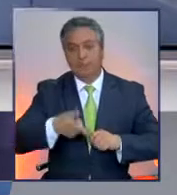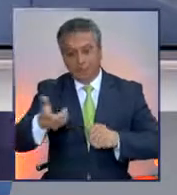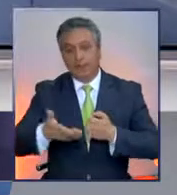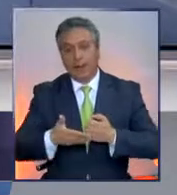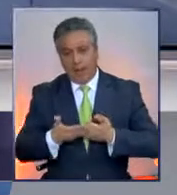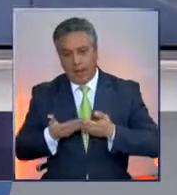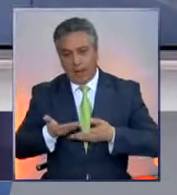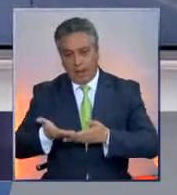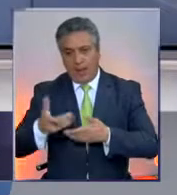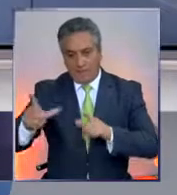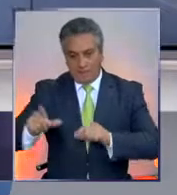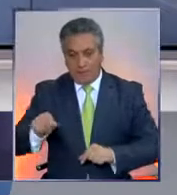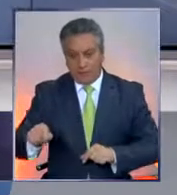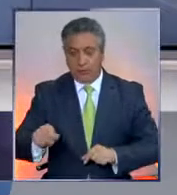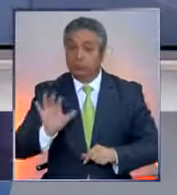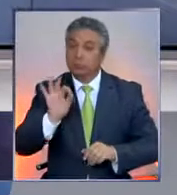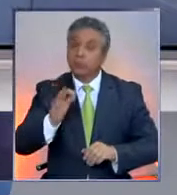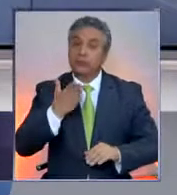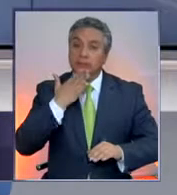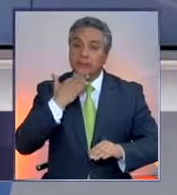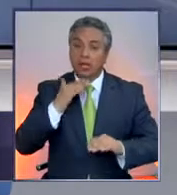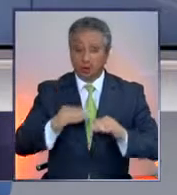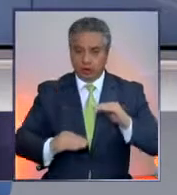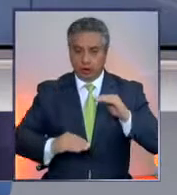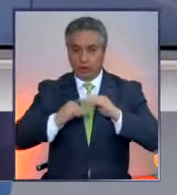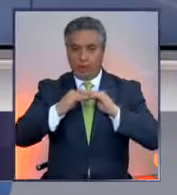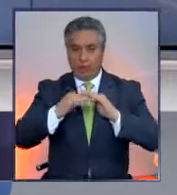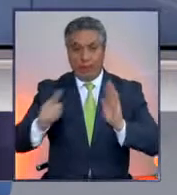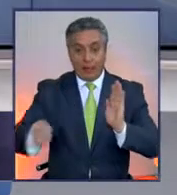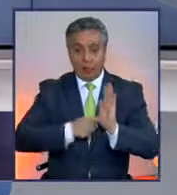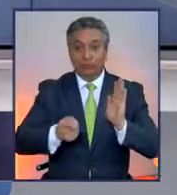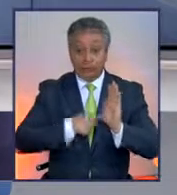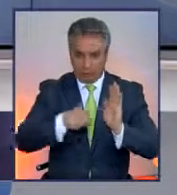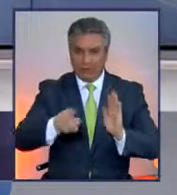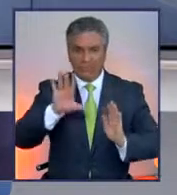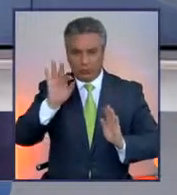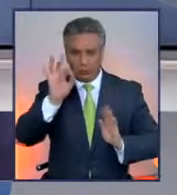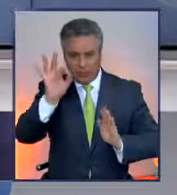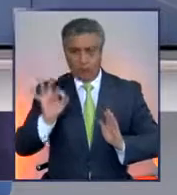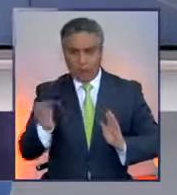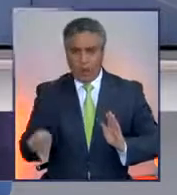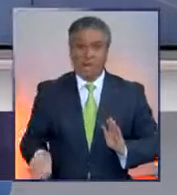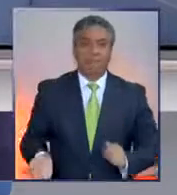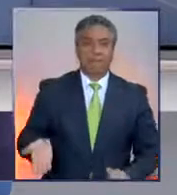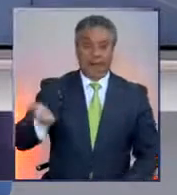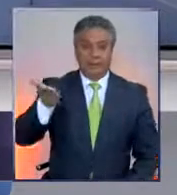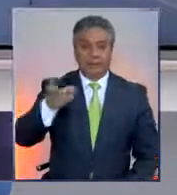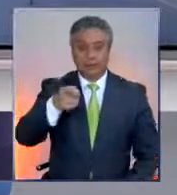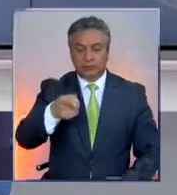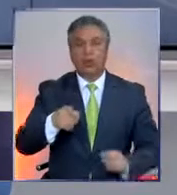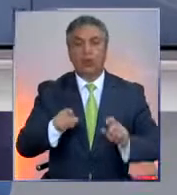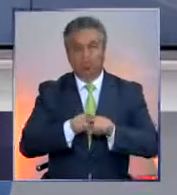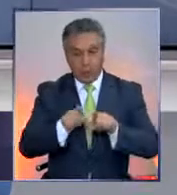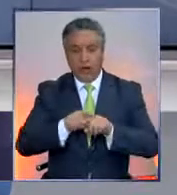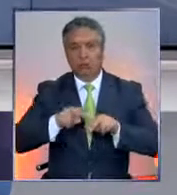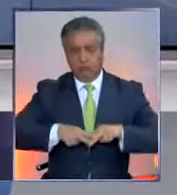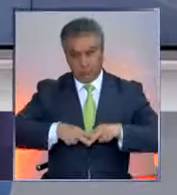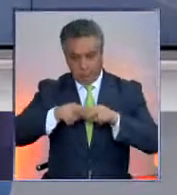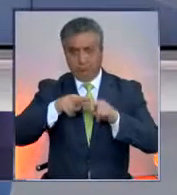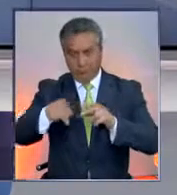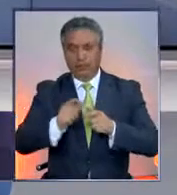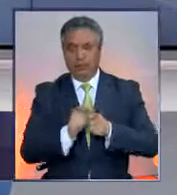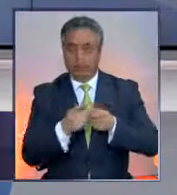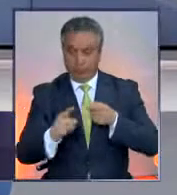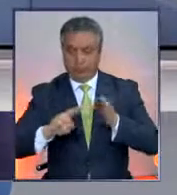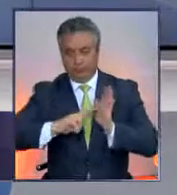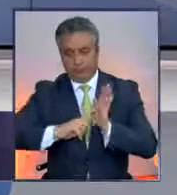se propone aumentar el tope imponible en un 50%. Con esto se busca elevar el monto máximo de la cotización